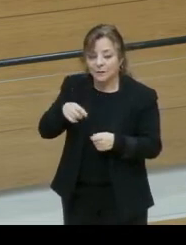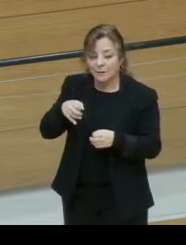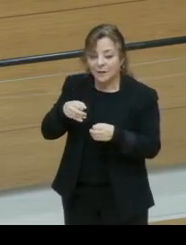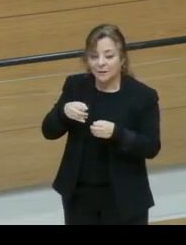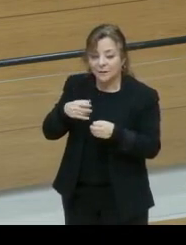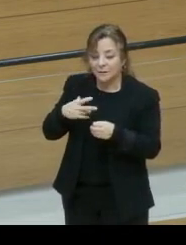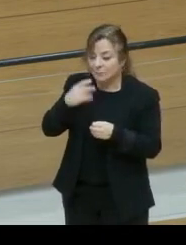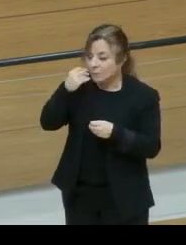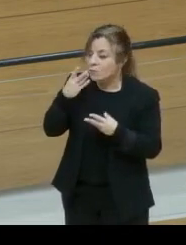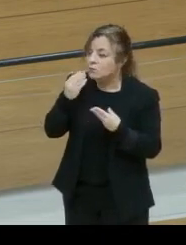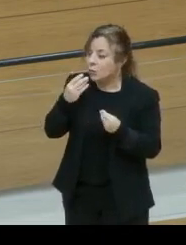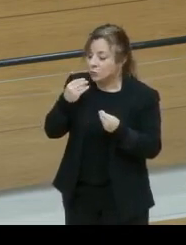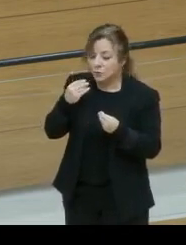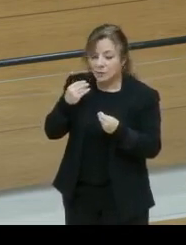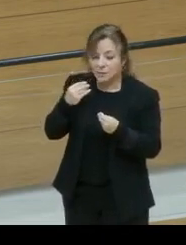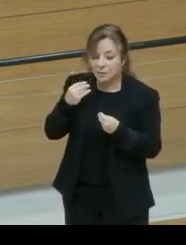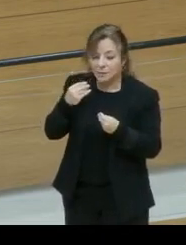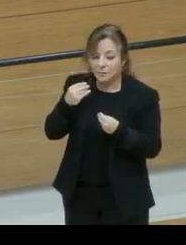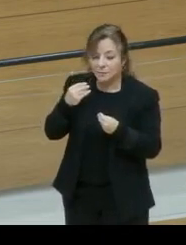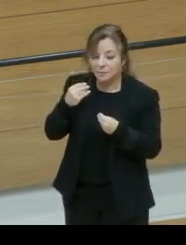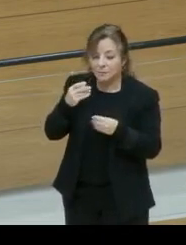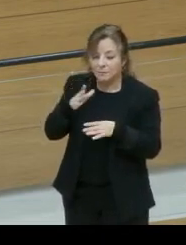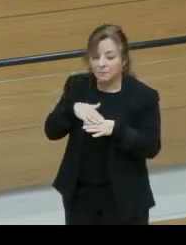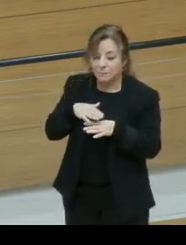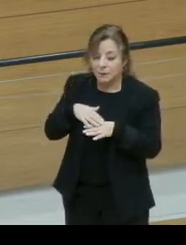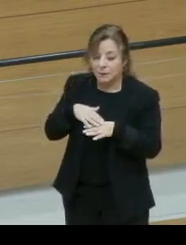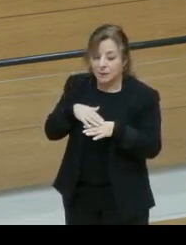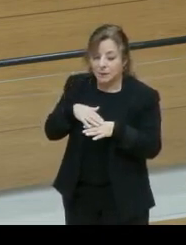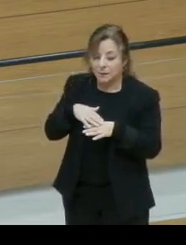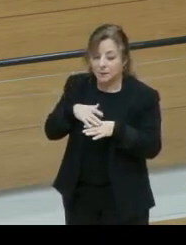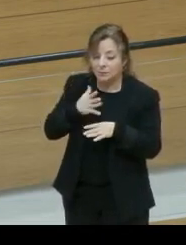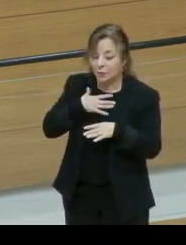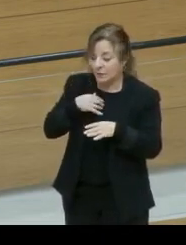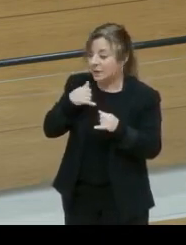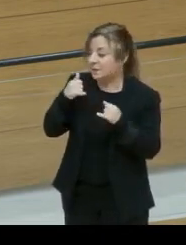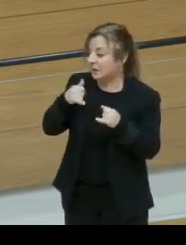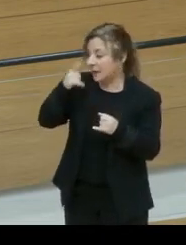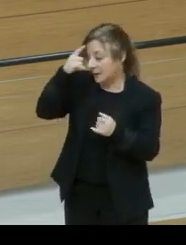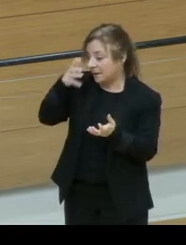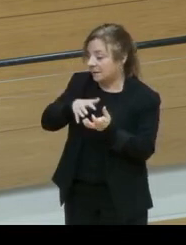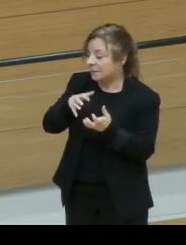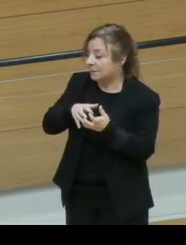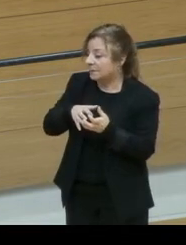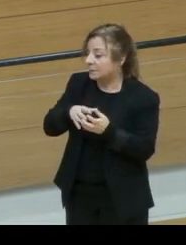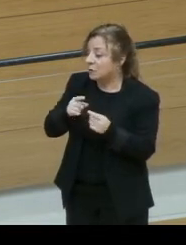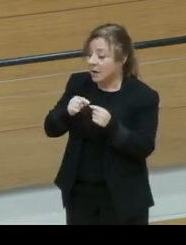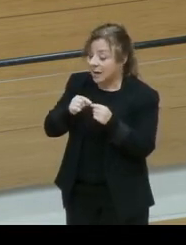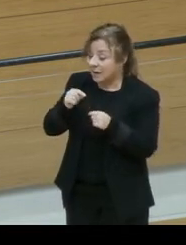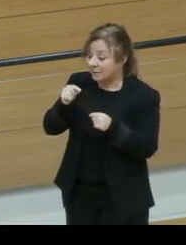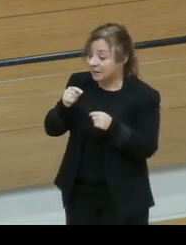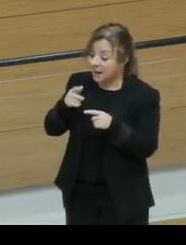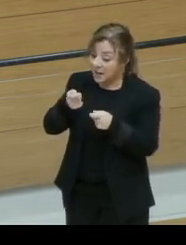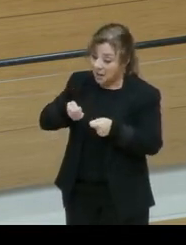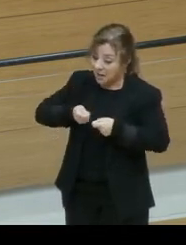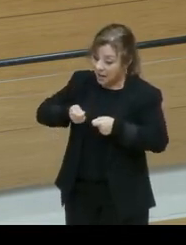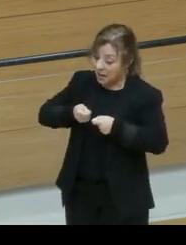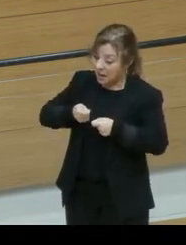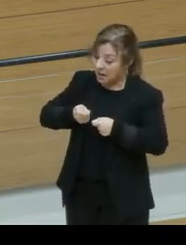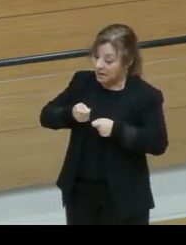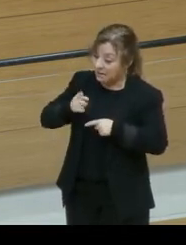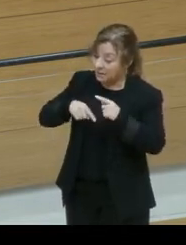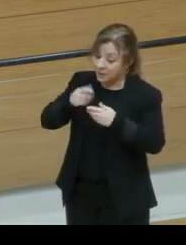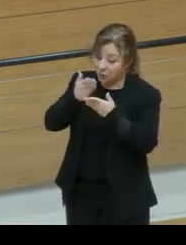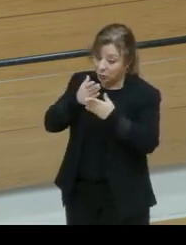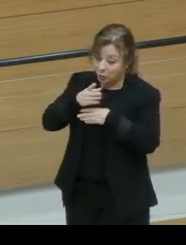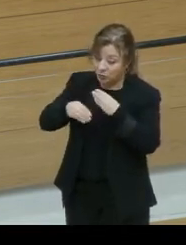administrar mucho, hasta donde Sí. yo sé, para poder tener Pero, los por ejemplo, efectos. la cantidad está regulada respecto a estudios que se